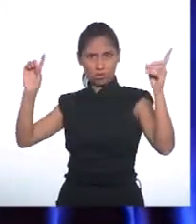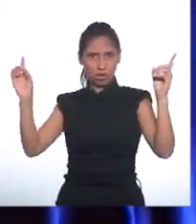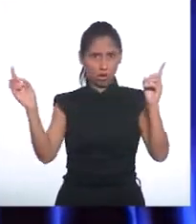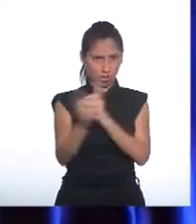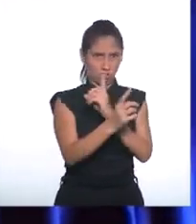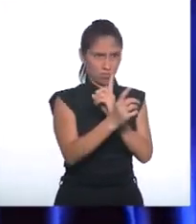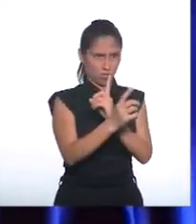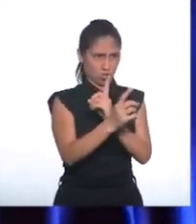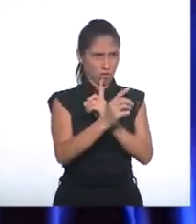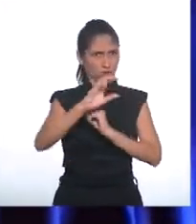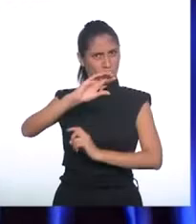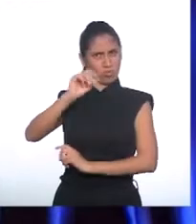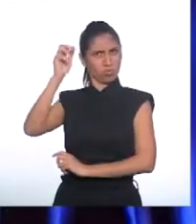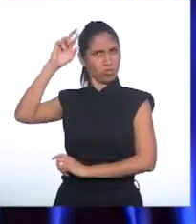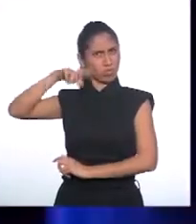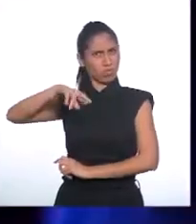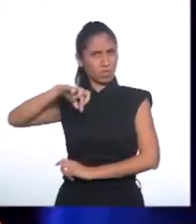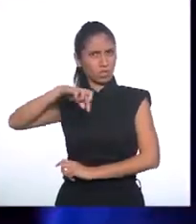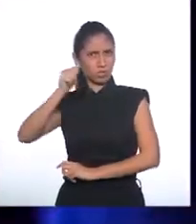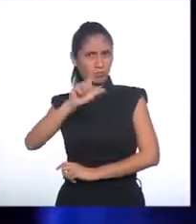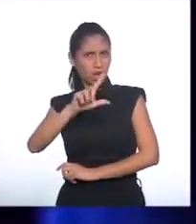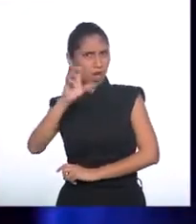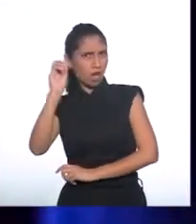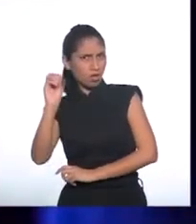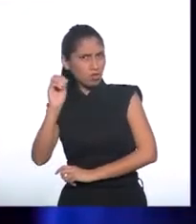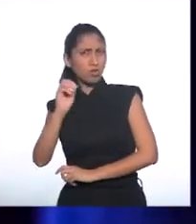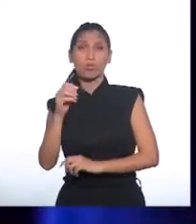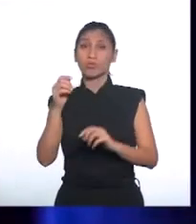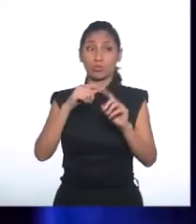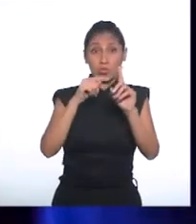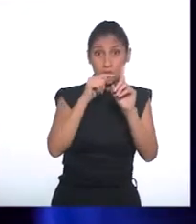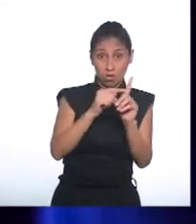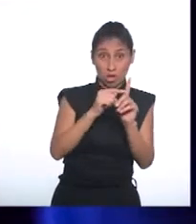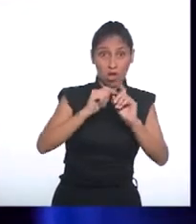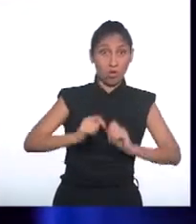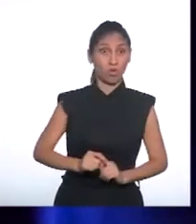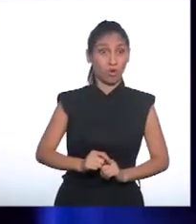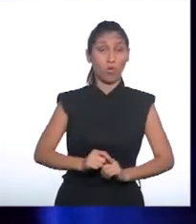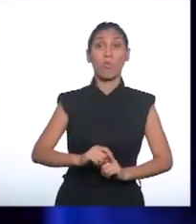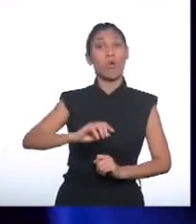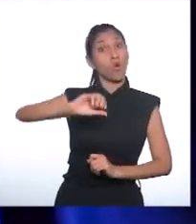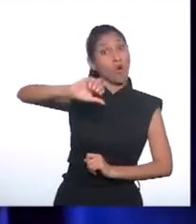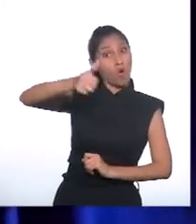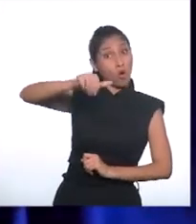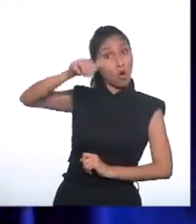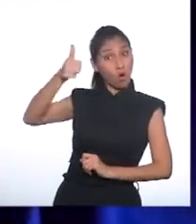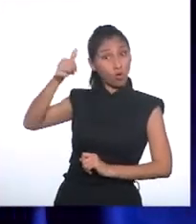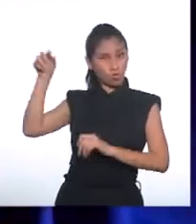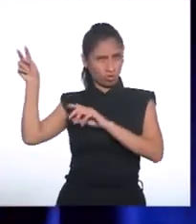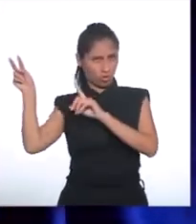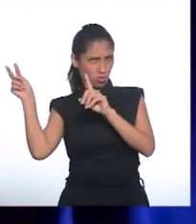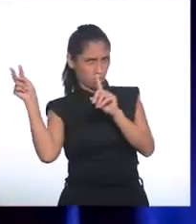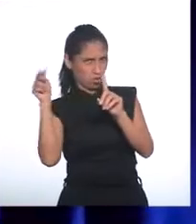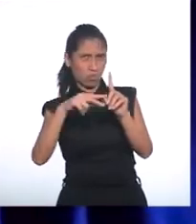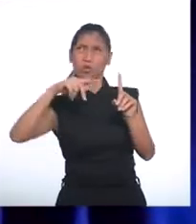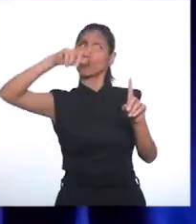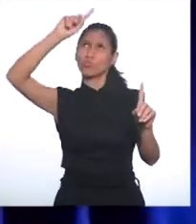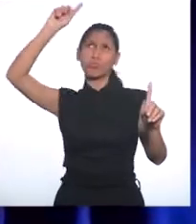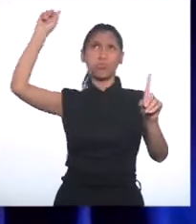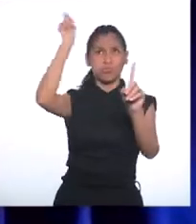esquinayo, carpayo, podernillo. Si este runa es visto por otro al momento de ser